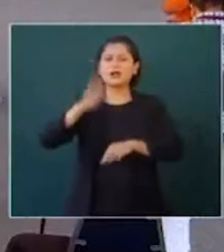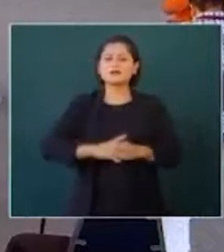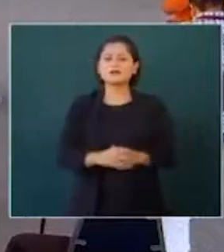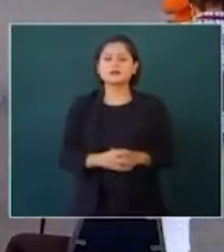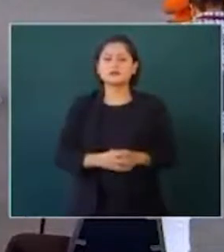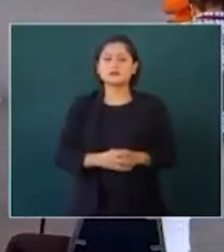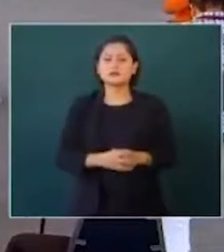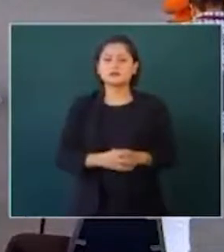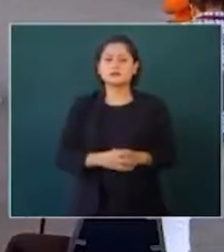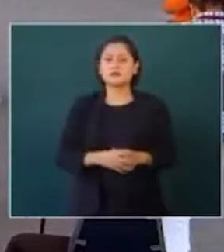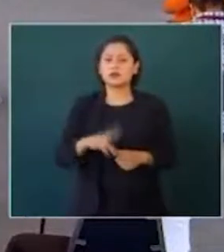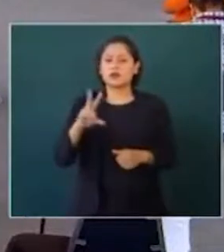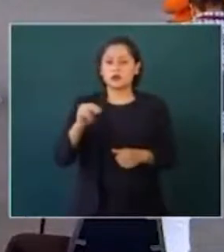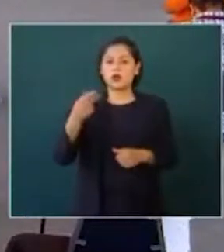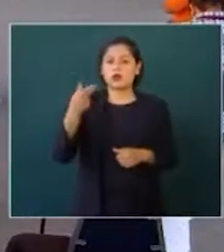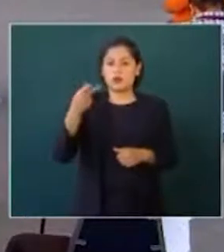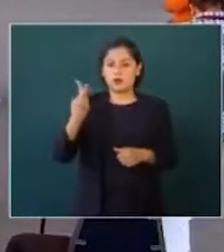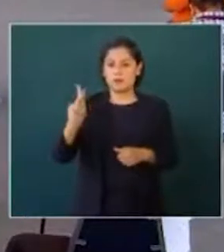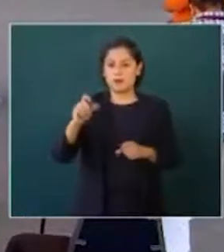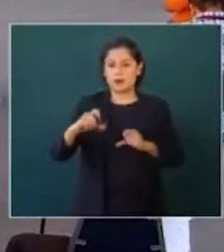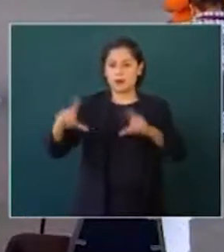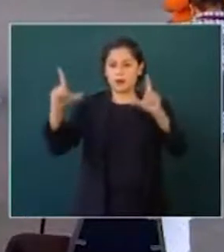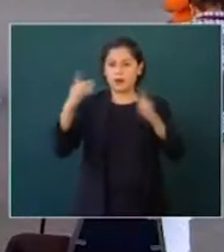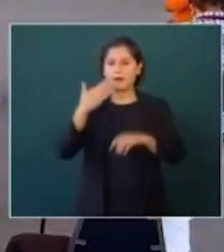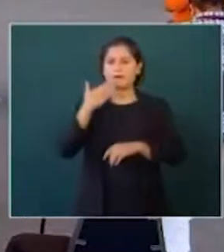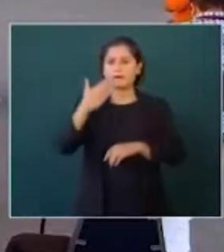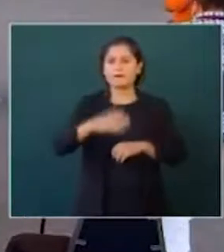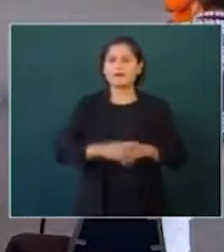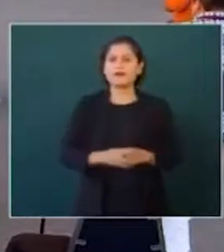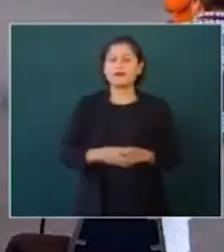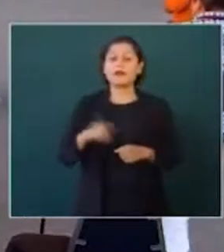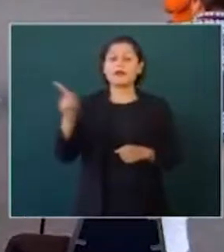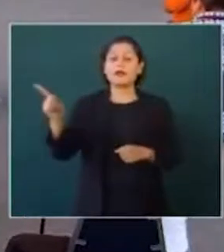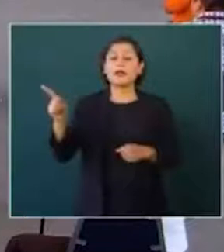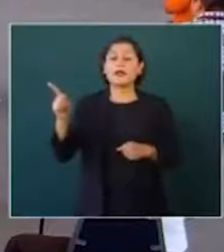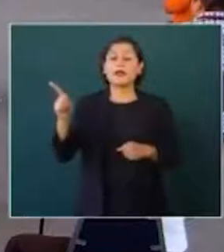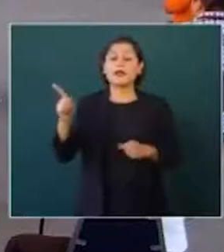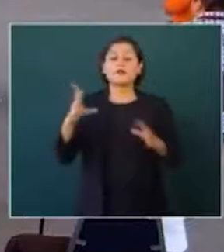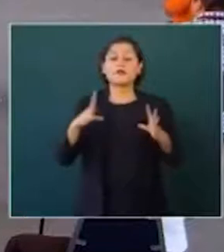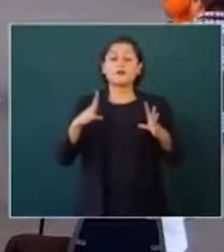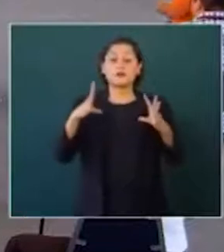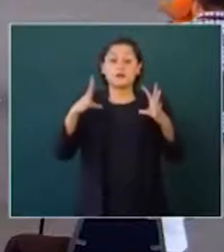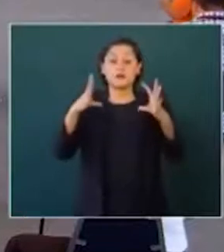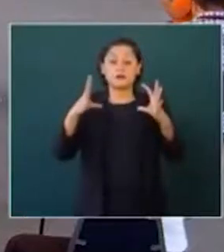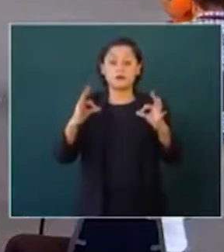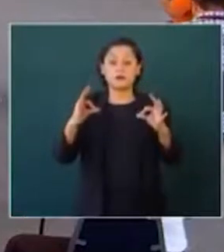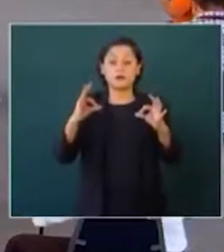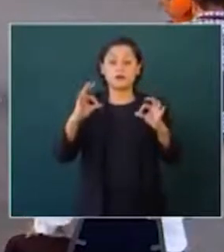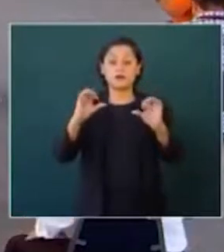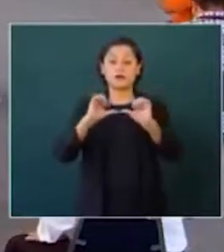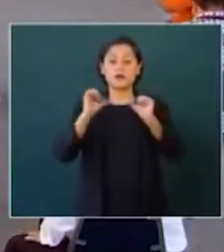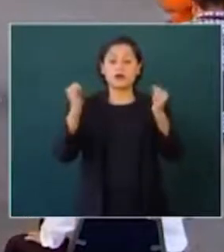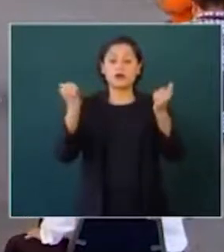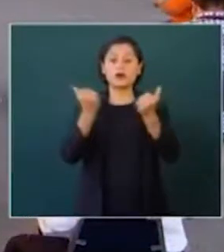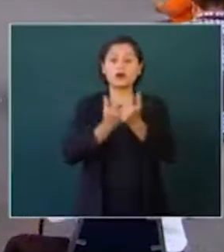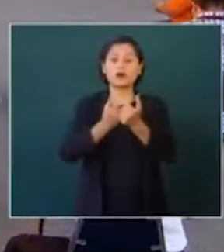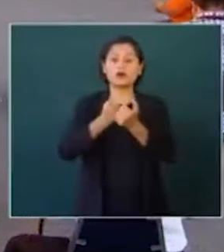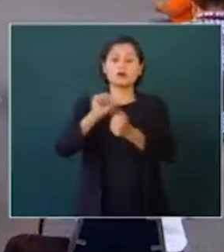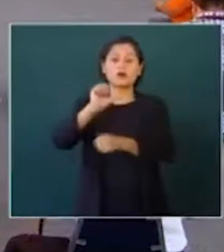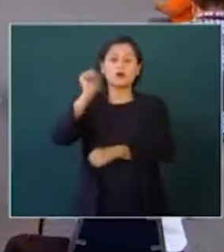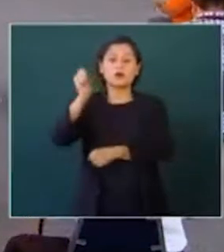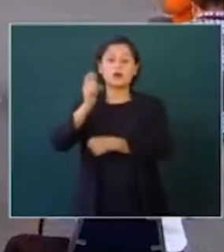pantalla se ve bien. Son fundaciones extranjeras que financian organizaciones no gubernamentales, como